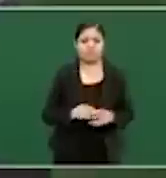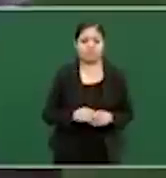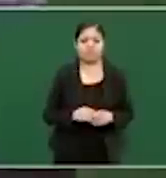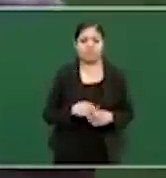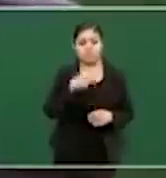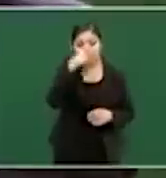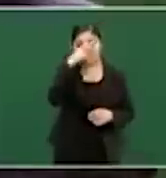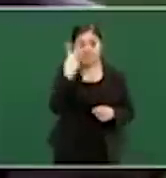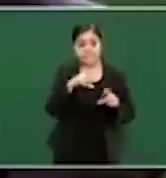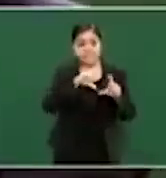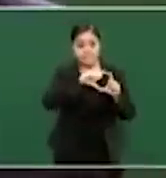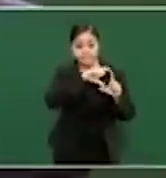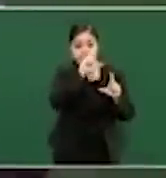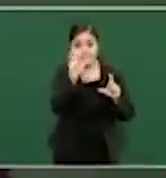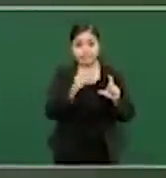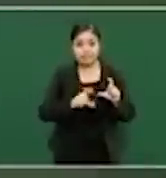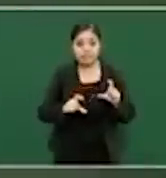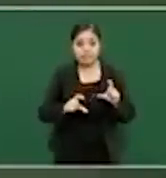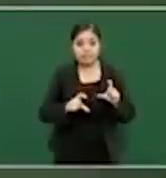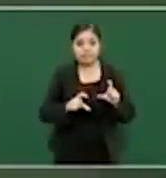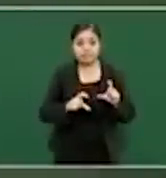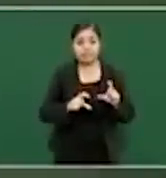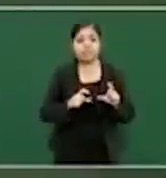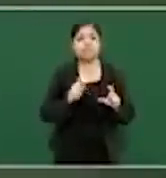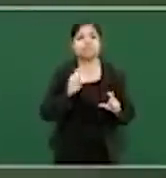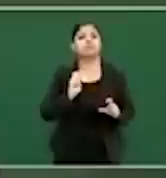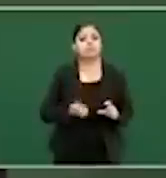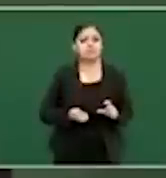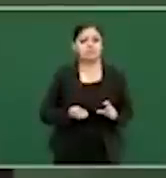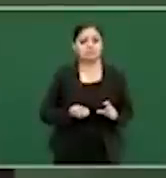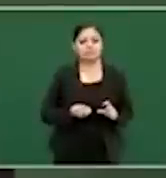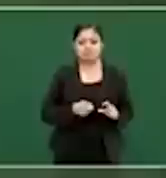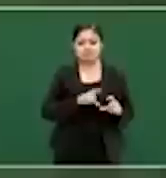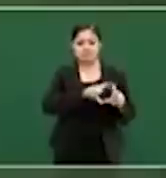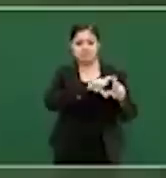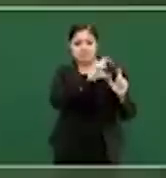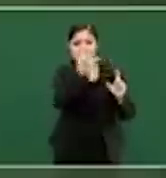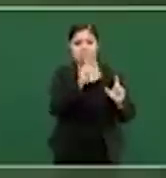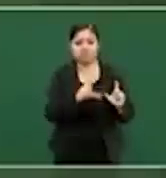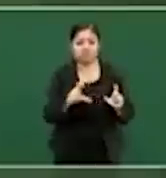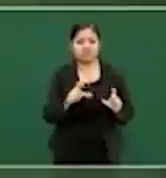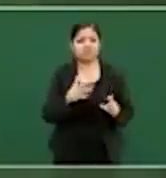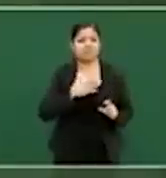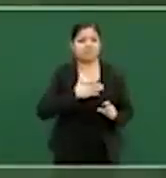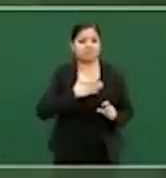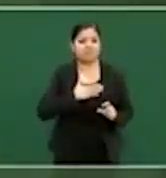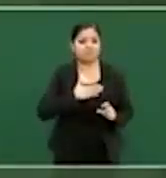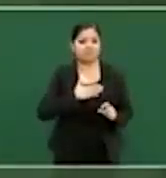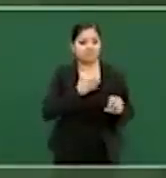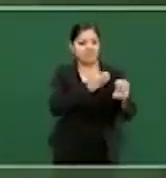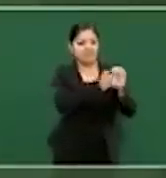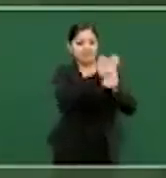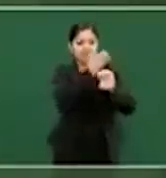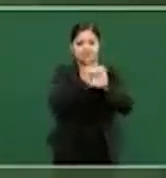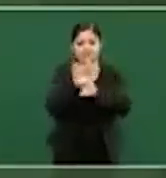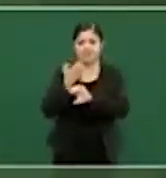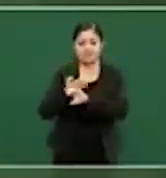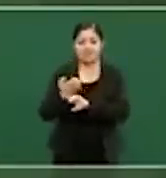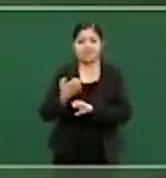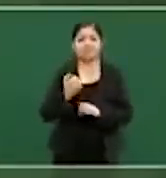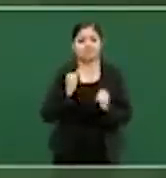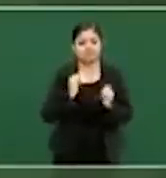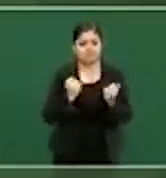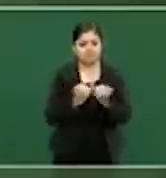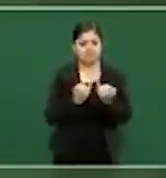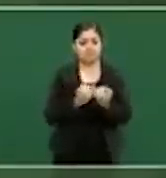es todo nuestro territorio, todas las entidades federativas. Entonces,